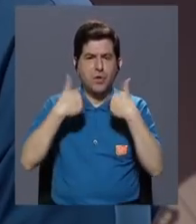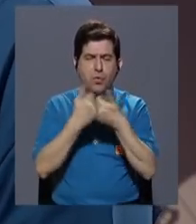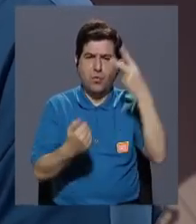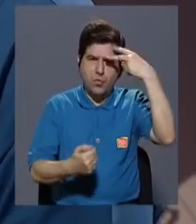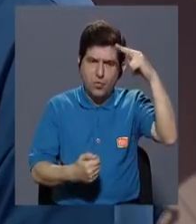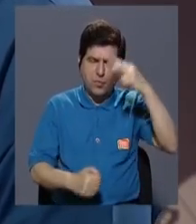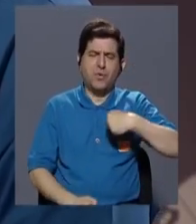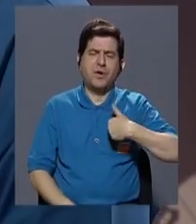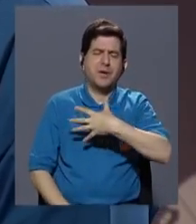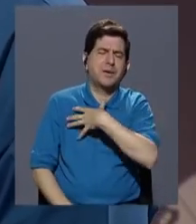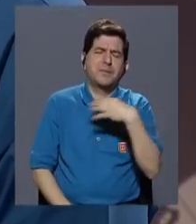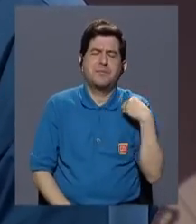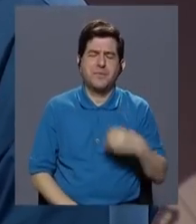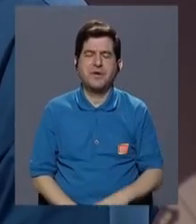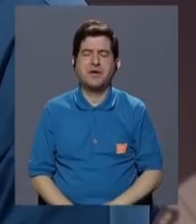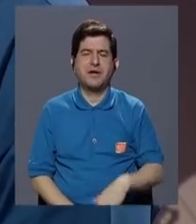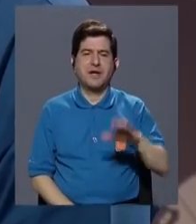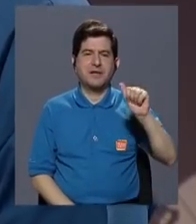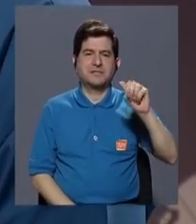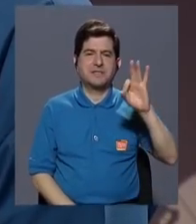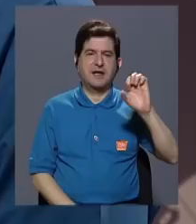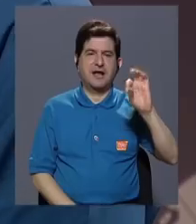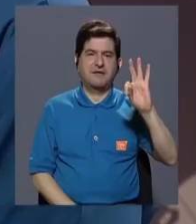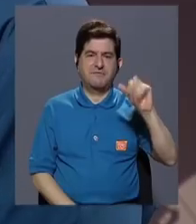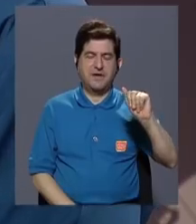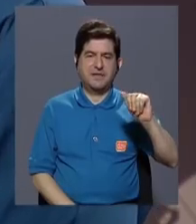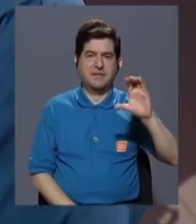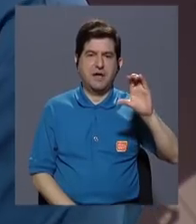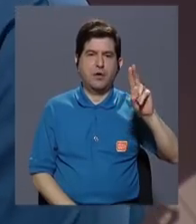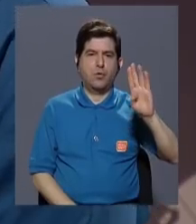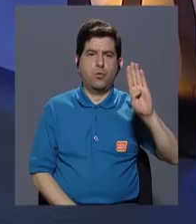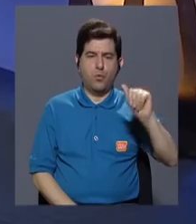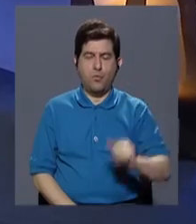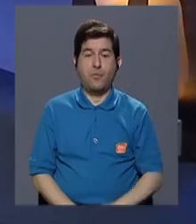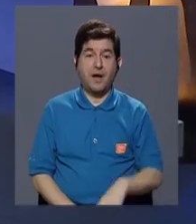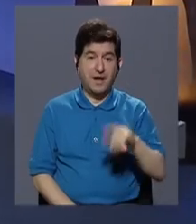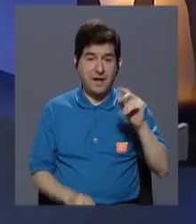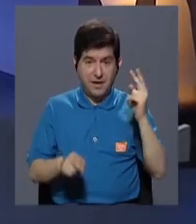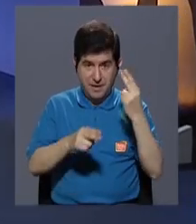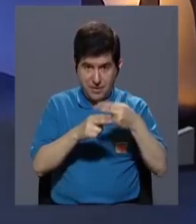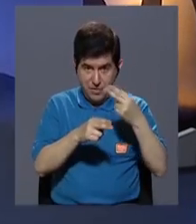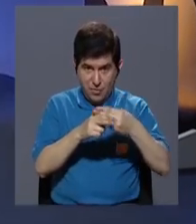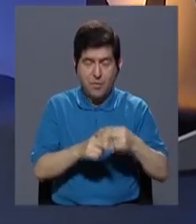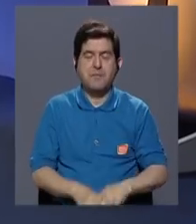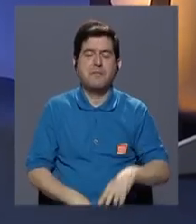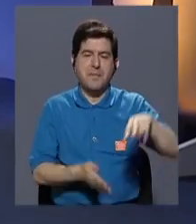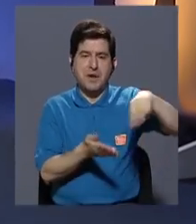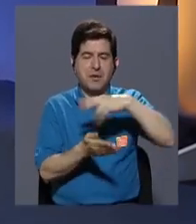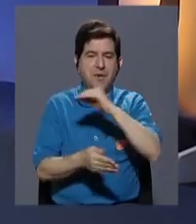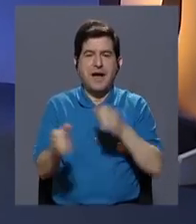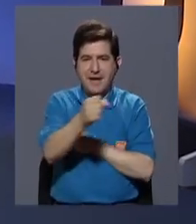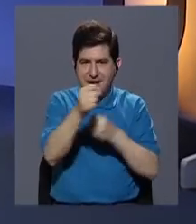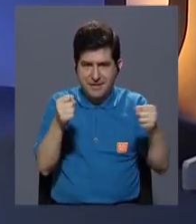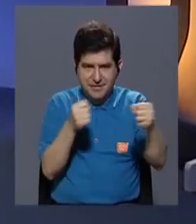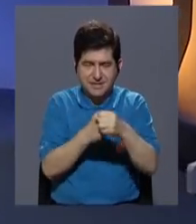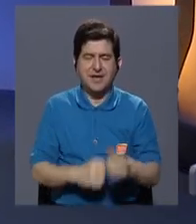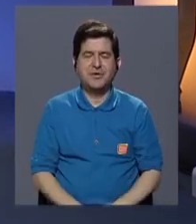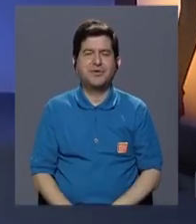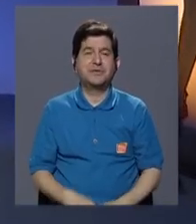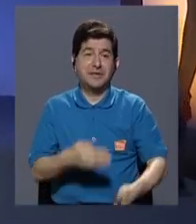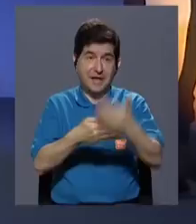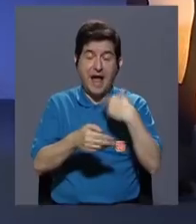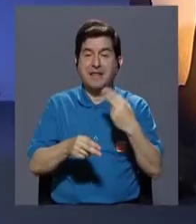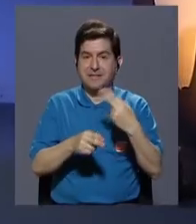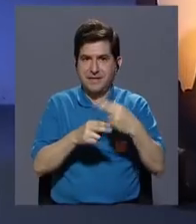mexicana que me gusta mucho que se llama cafe tacuba que se llama el baile del salón que en algún momento fue el título de la película también que sirvió como un leit